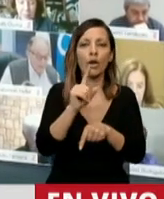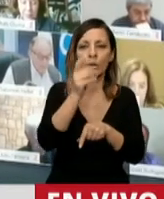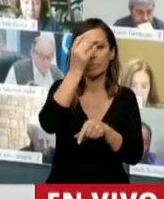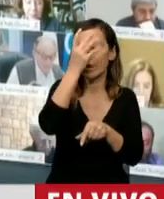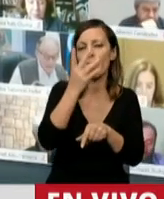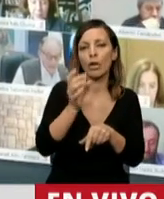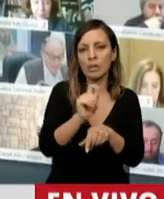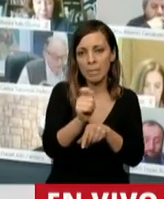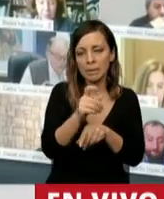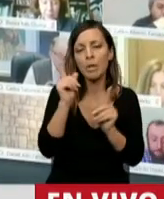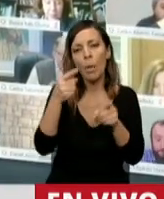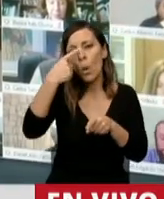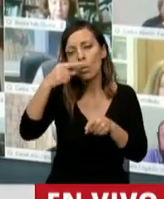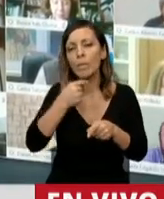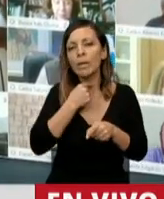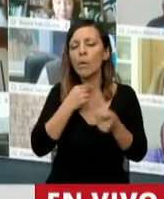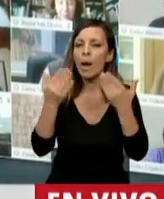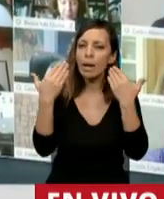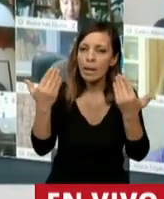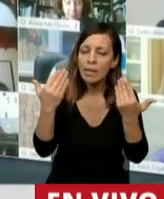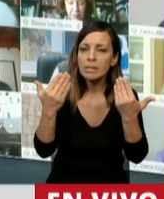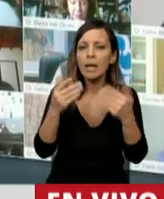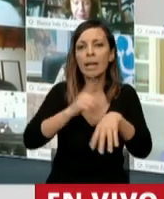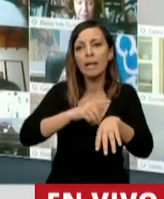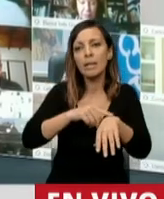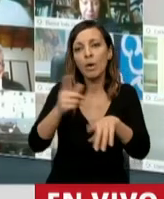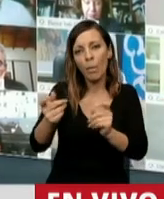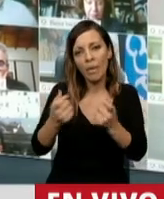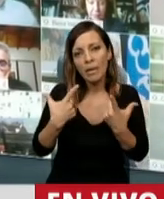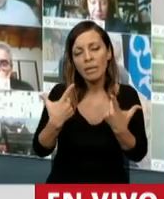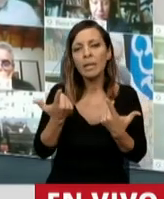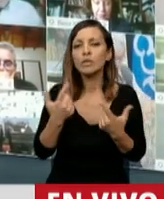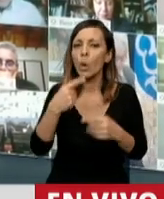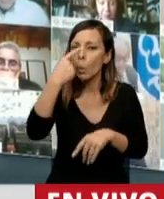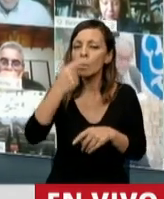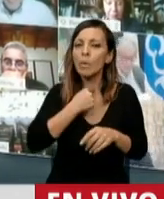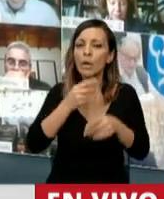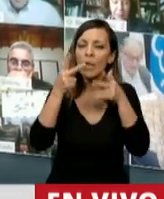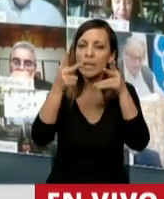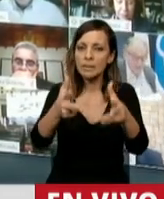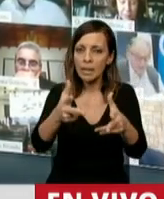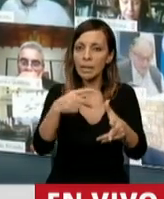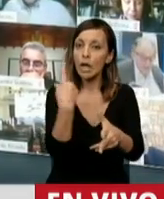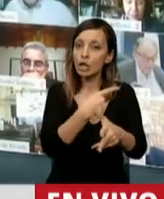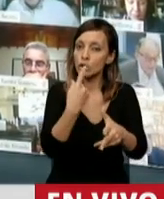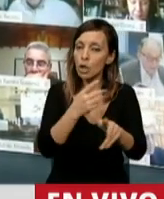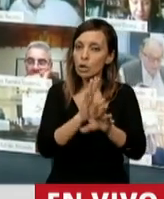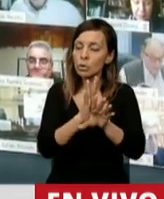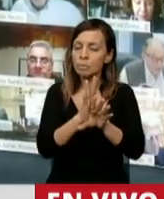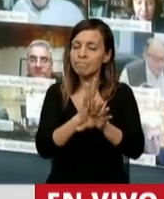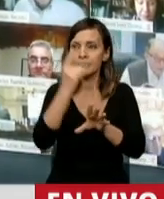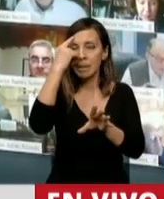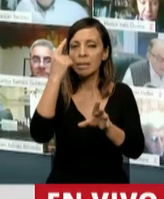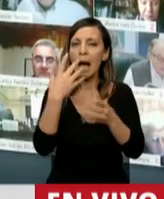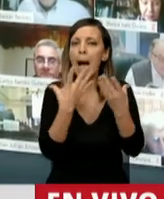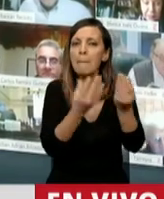para cerrar, presidente, agradeciendo el tiempo que me dispensó, por último, señor presidente, quiero decir que acompañar a los argentinos en